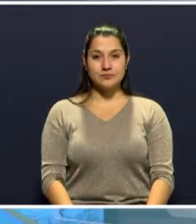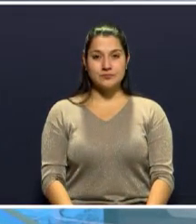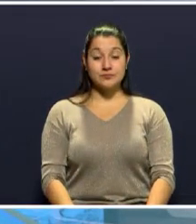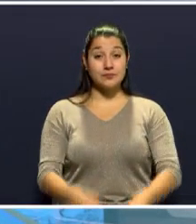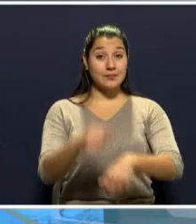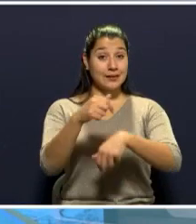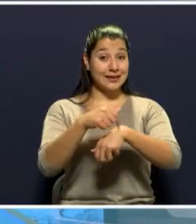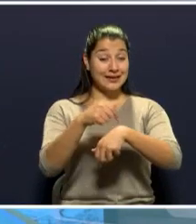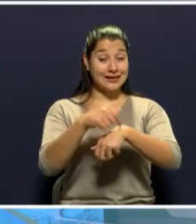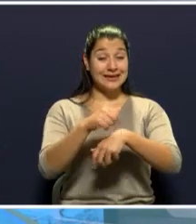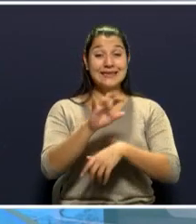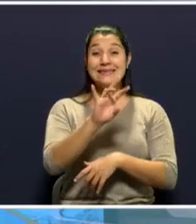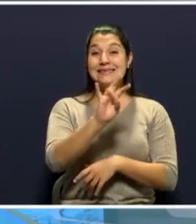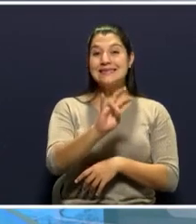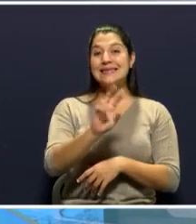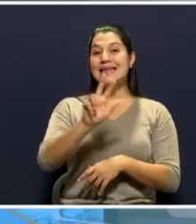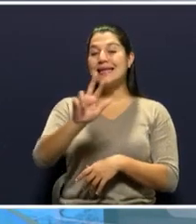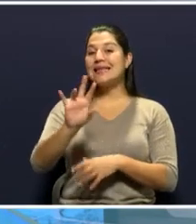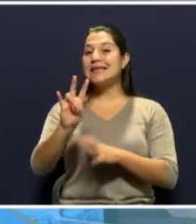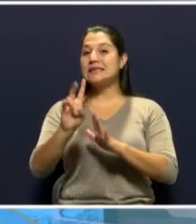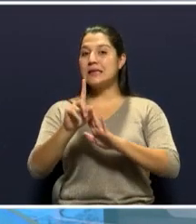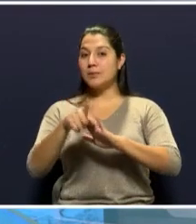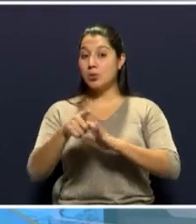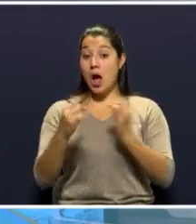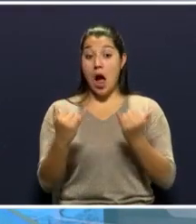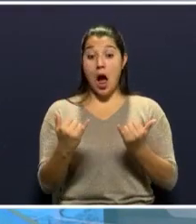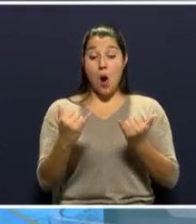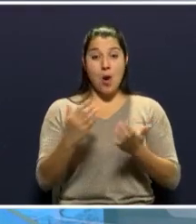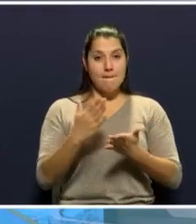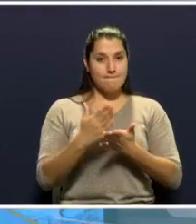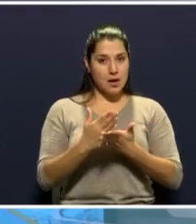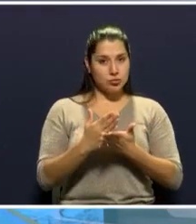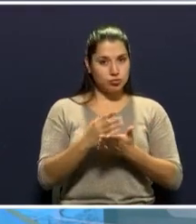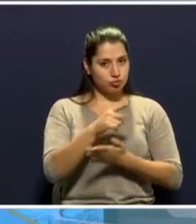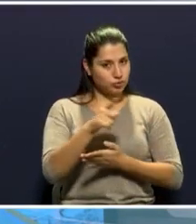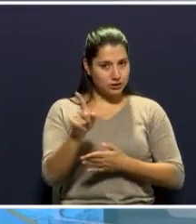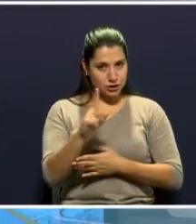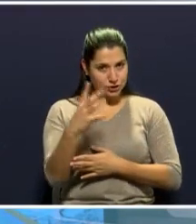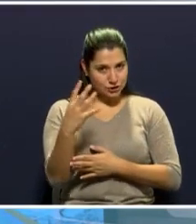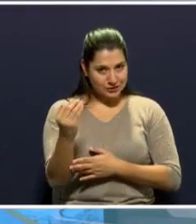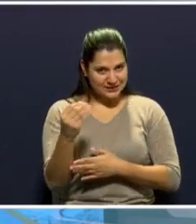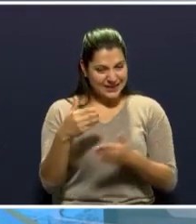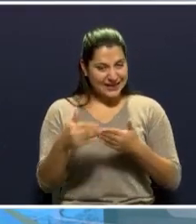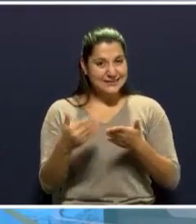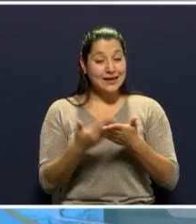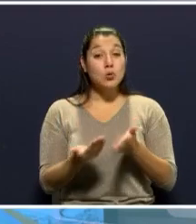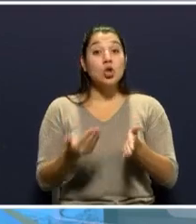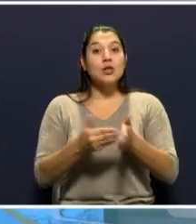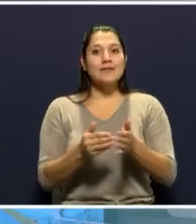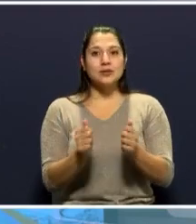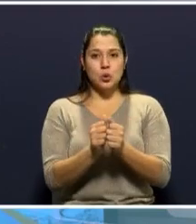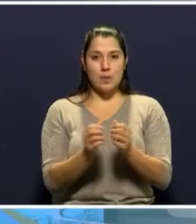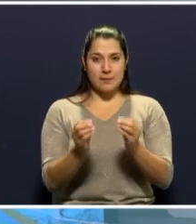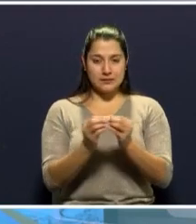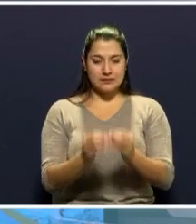Y a las 7 de la noche con 37 minutos hacemos una pausa, pero no se vaya, que ya venimos con mucho más.